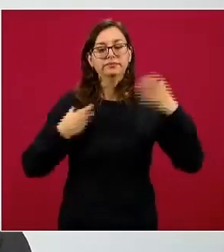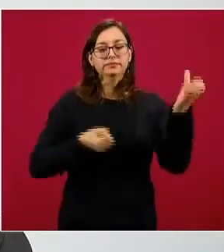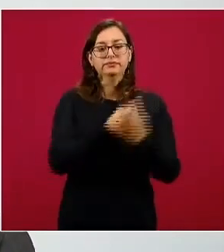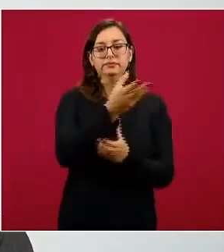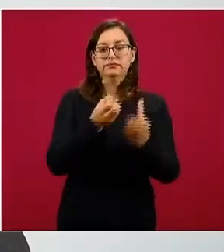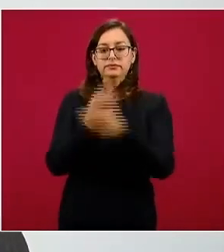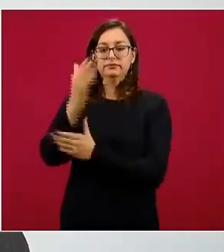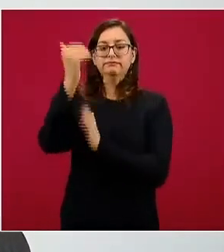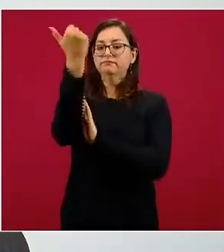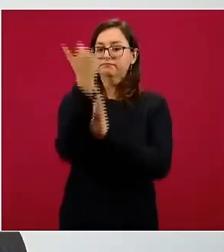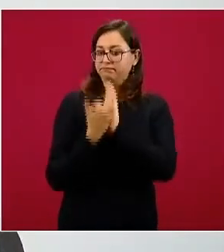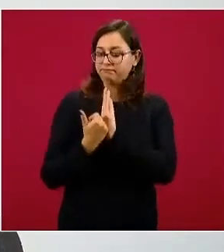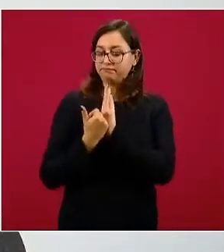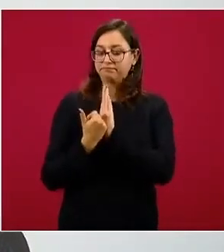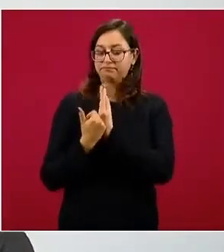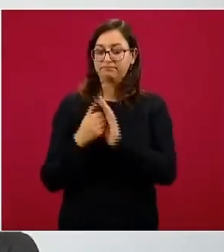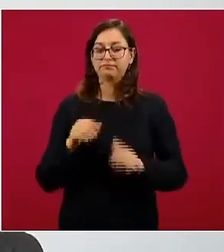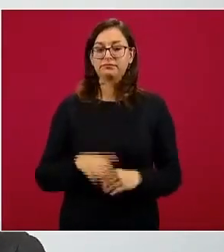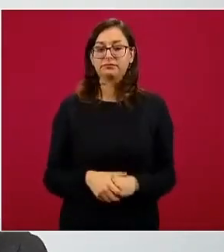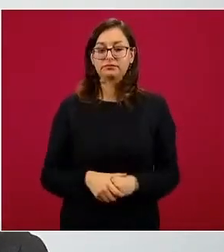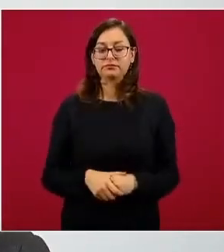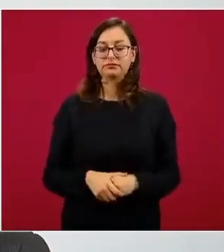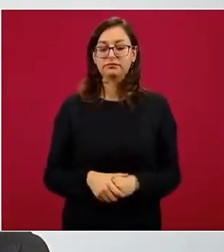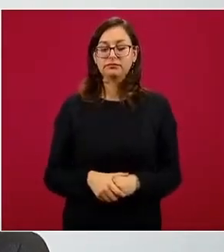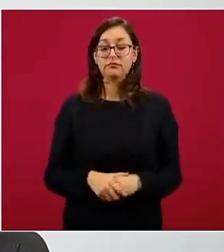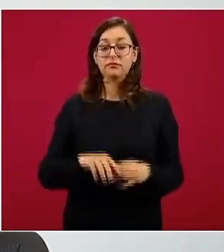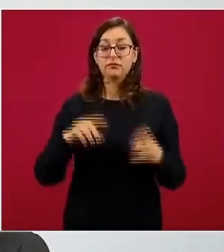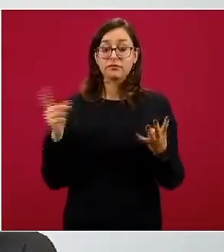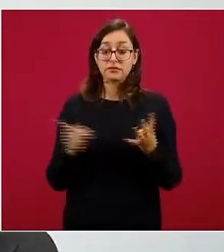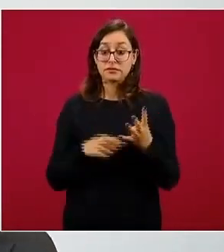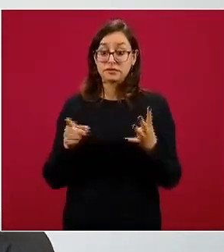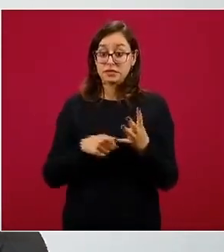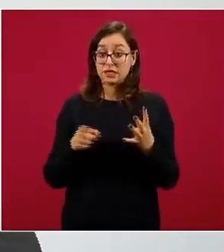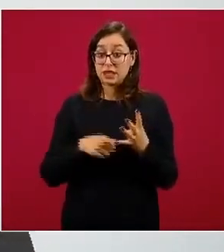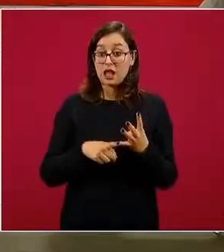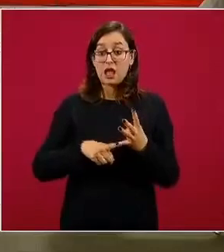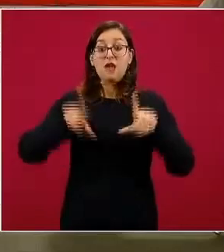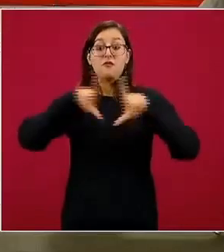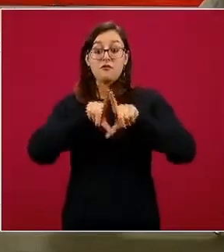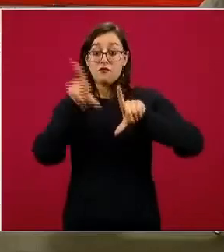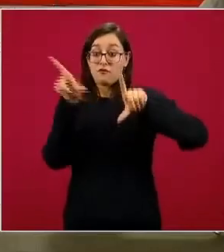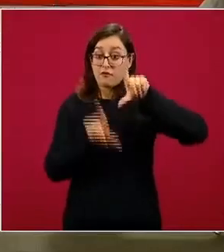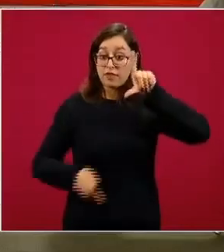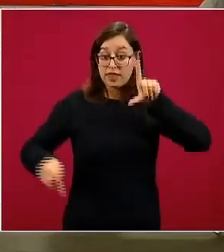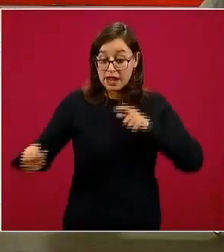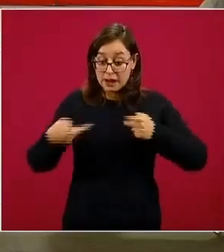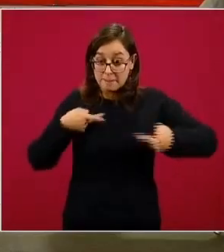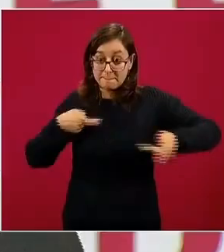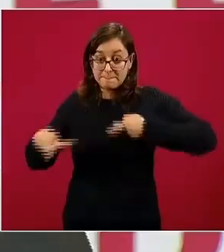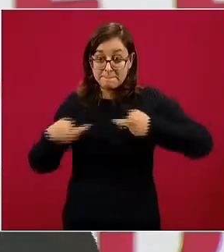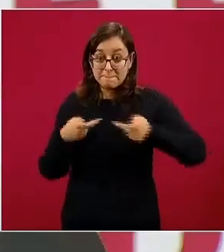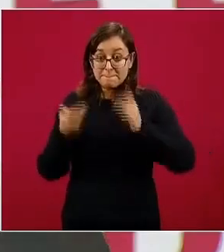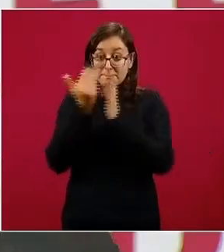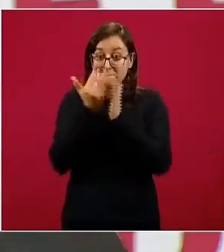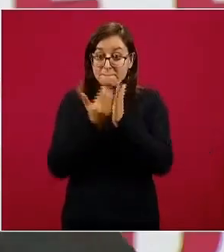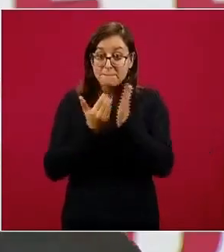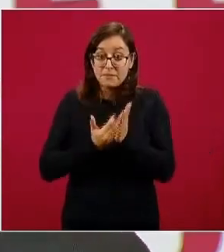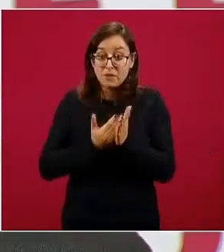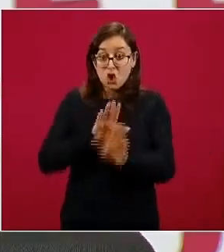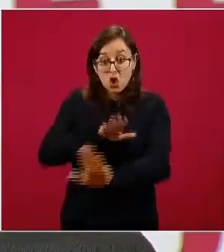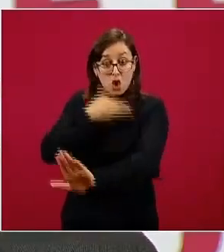público. Y el planteamiento estratégico del Gobierno de México, como lo hemos dicho repetidamente, no va dirigido a